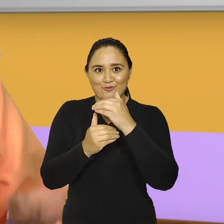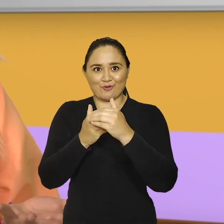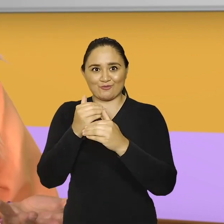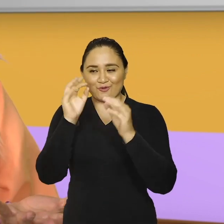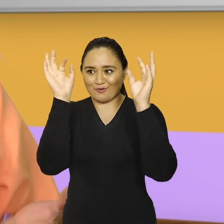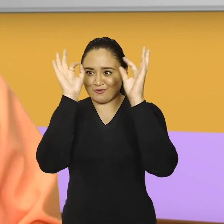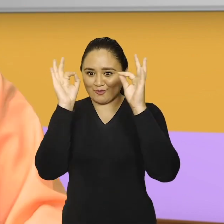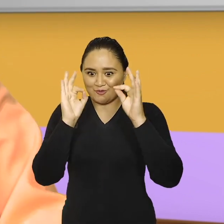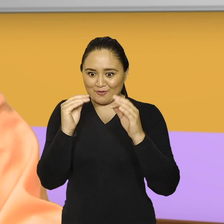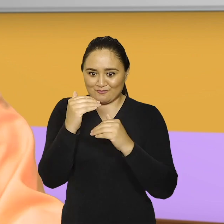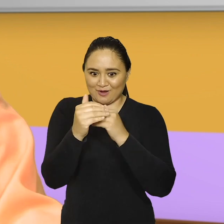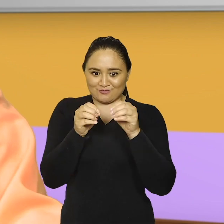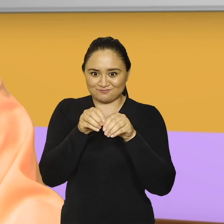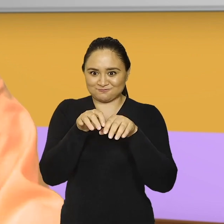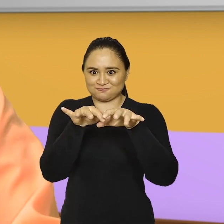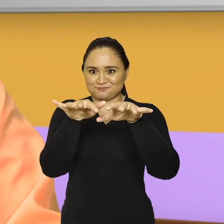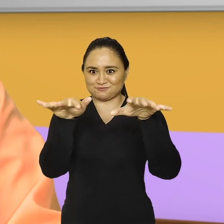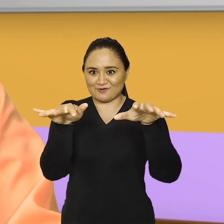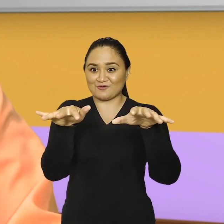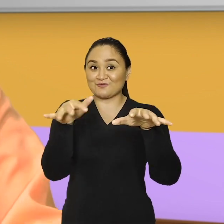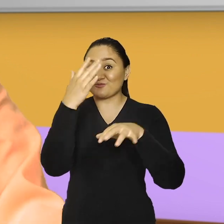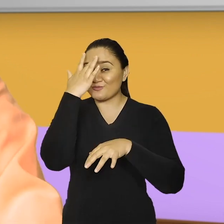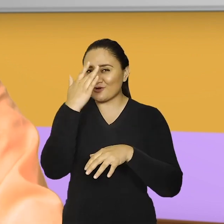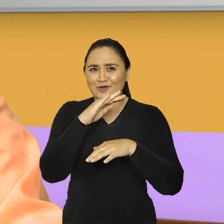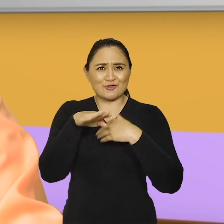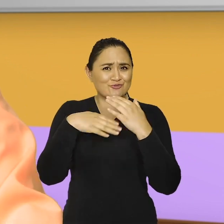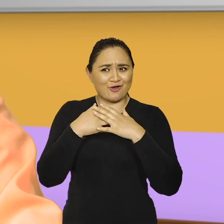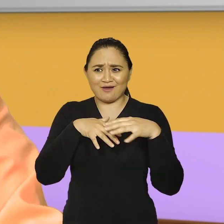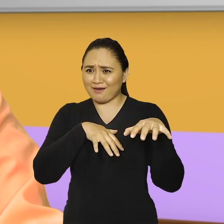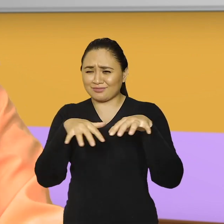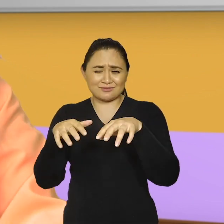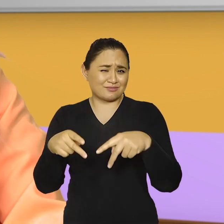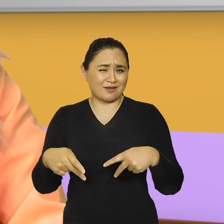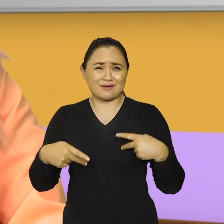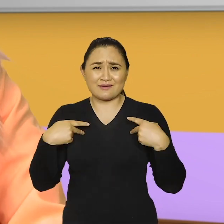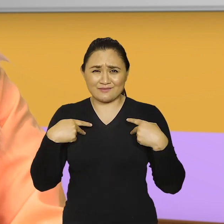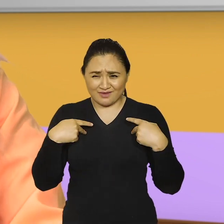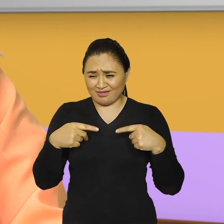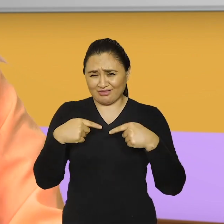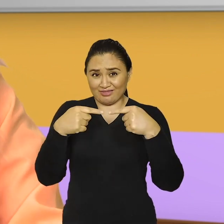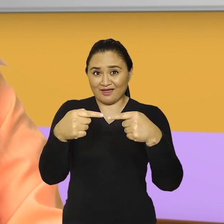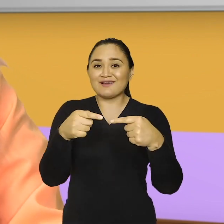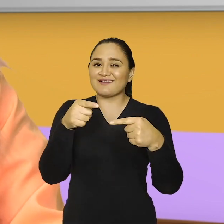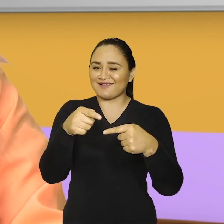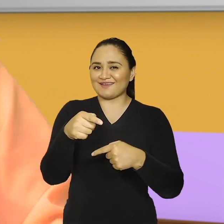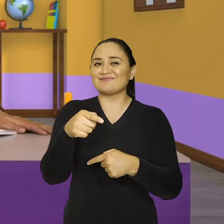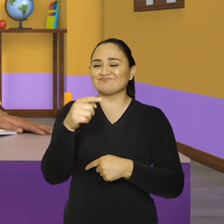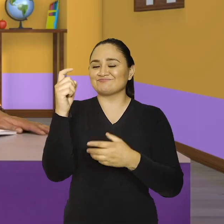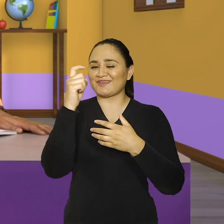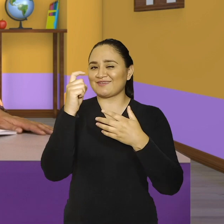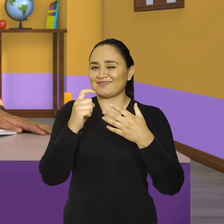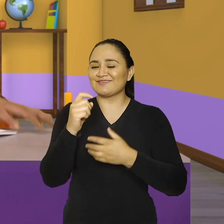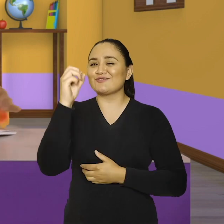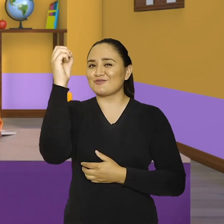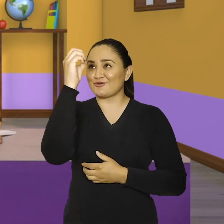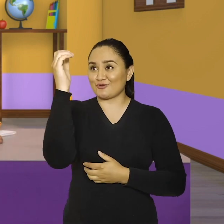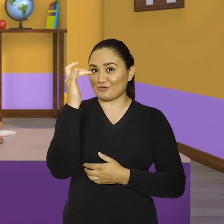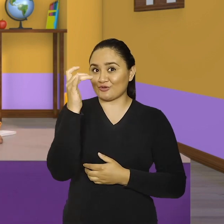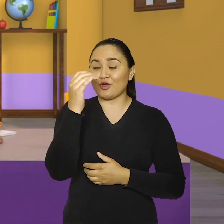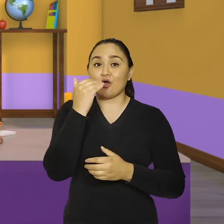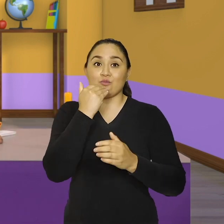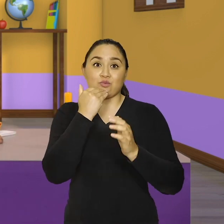en aumento, porque la necesitamos en casi todas las actividades diarias. Como por